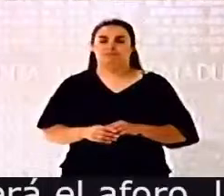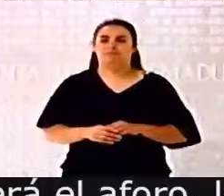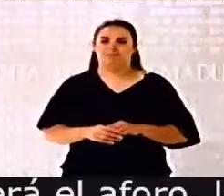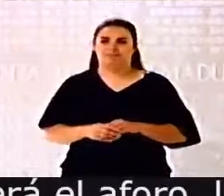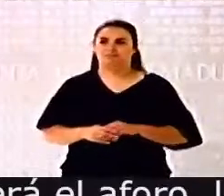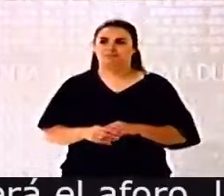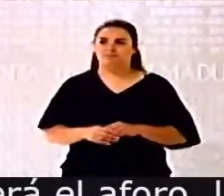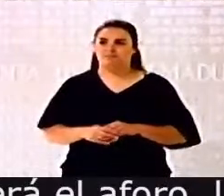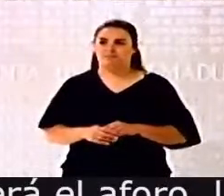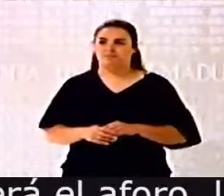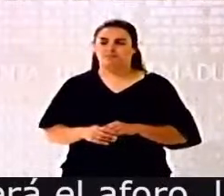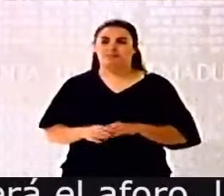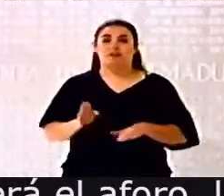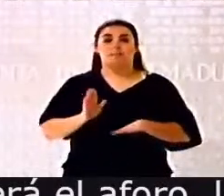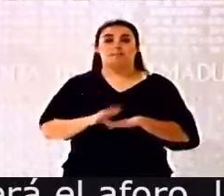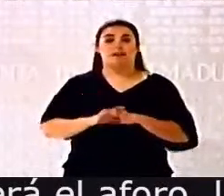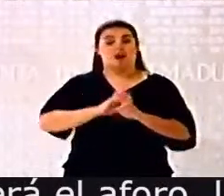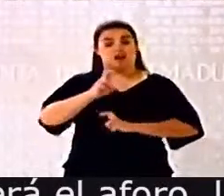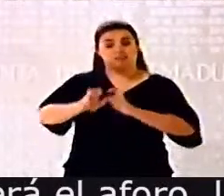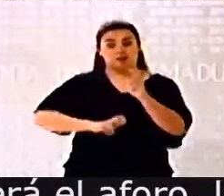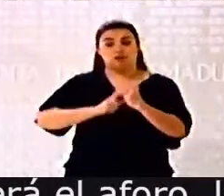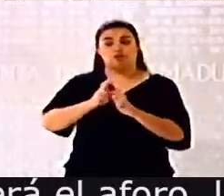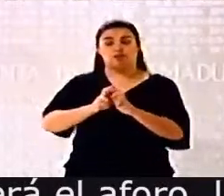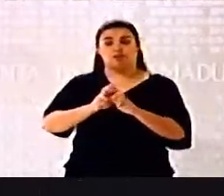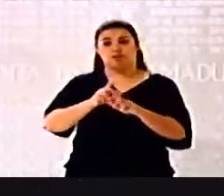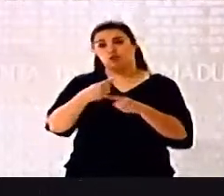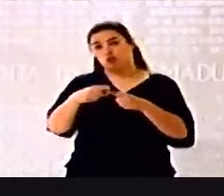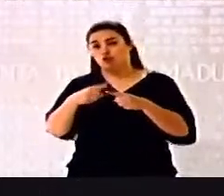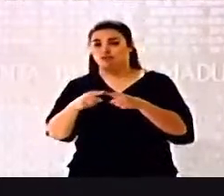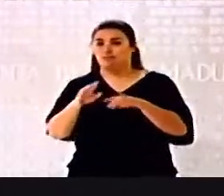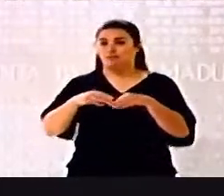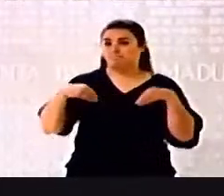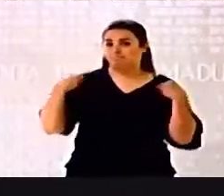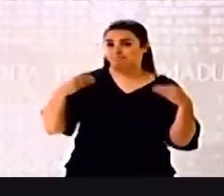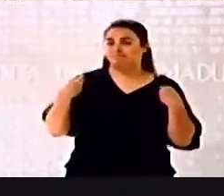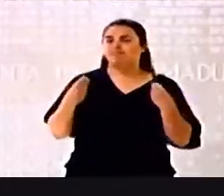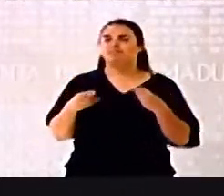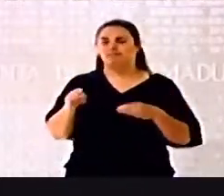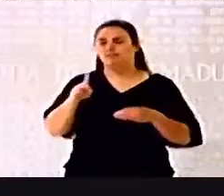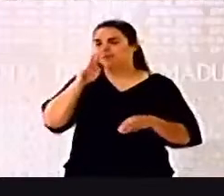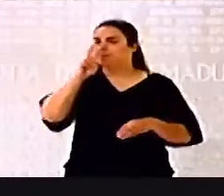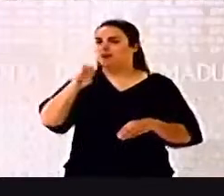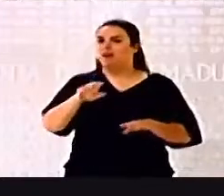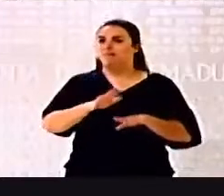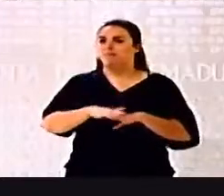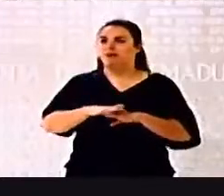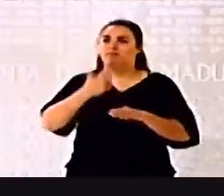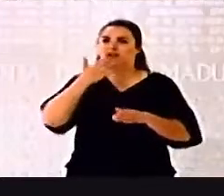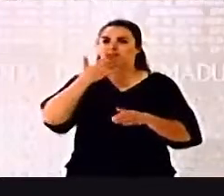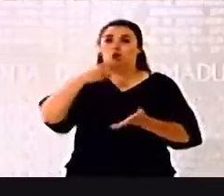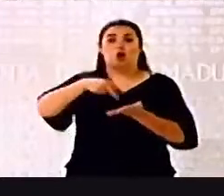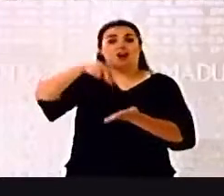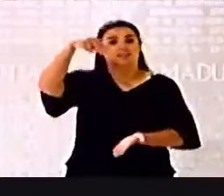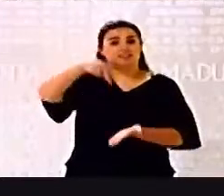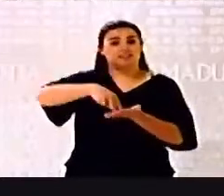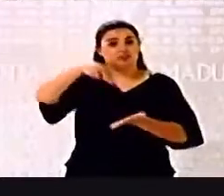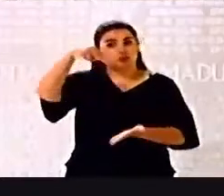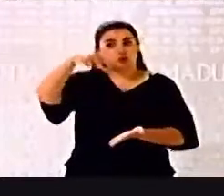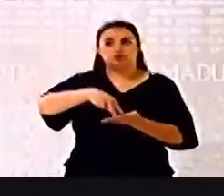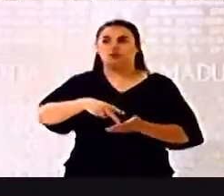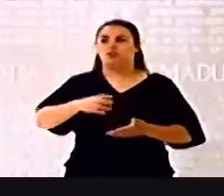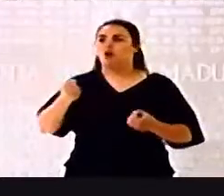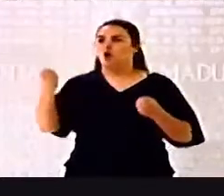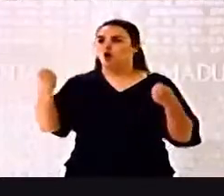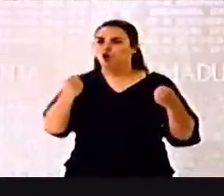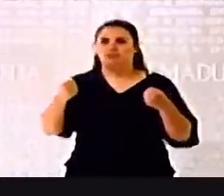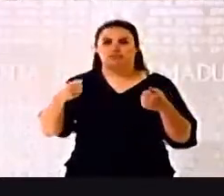Para las atracciones e instalaciones de entretenimiento, esto sirve para castillos hinchables, sirve para coches